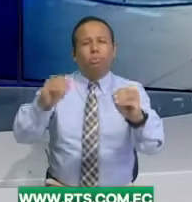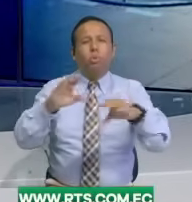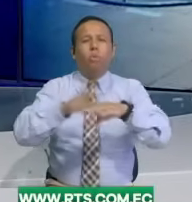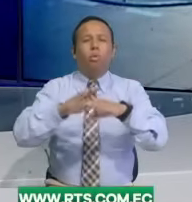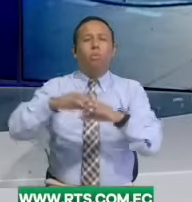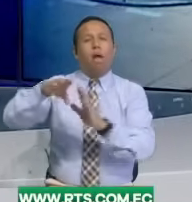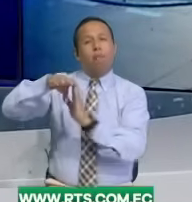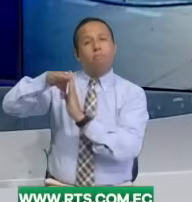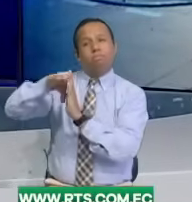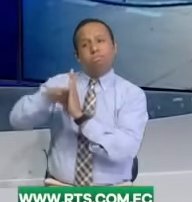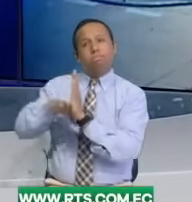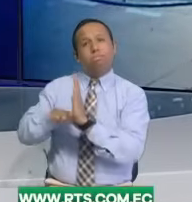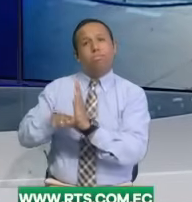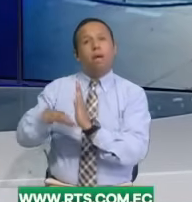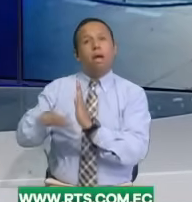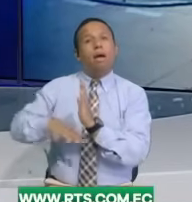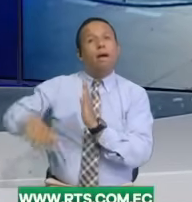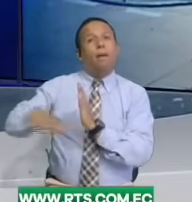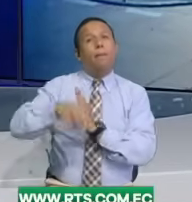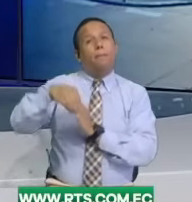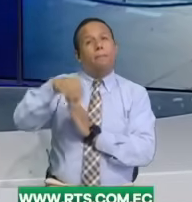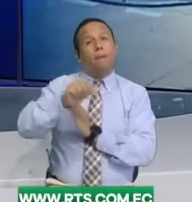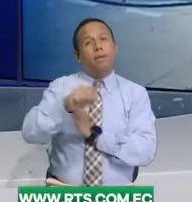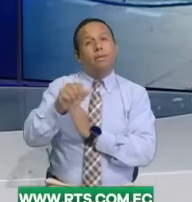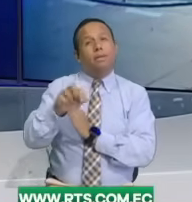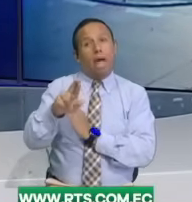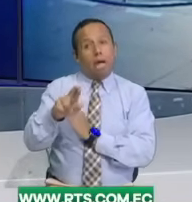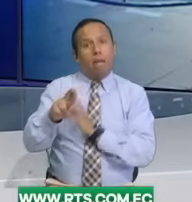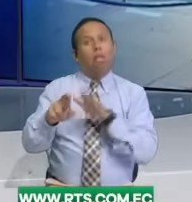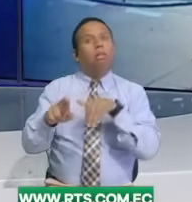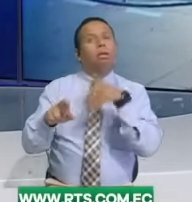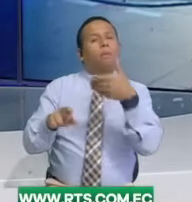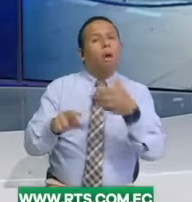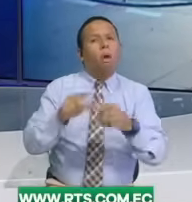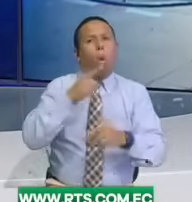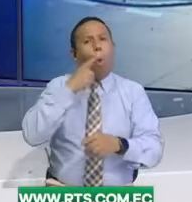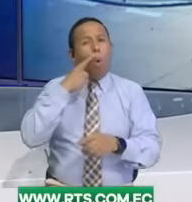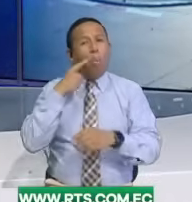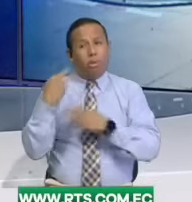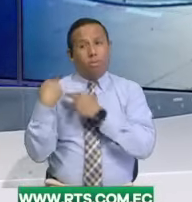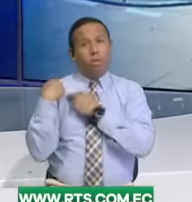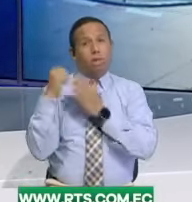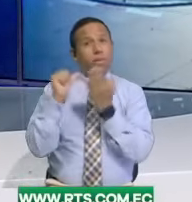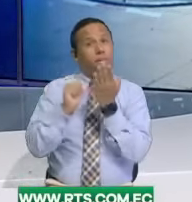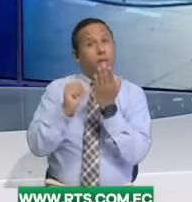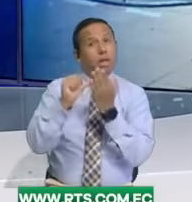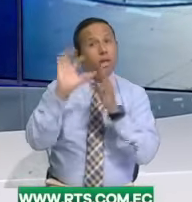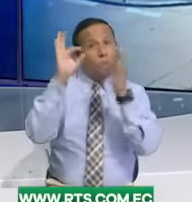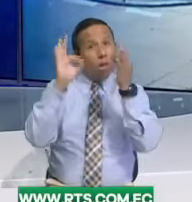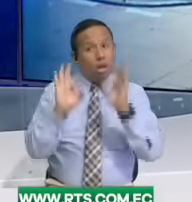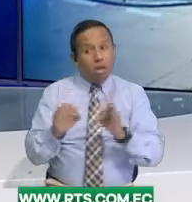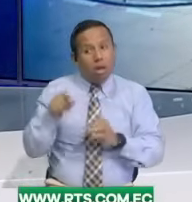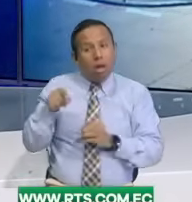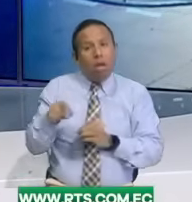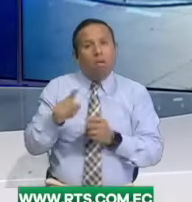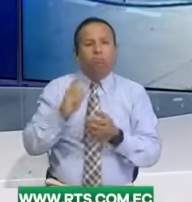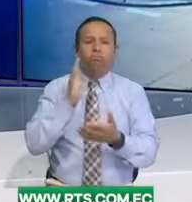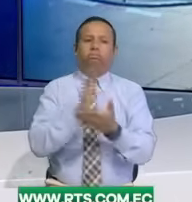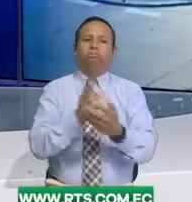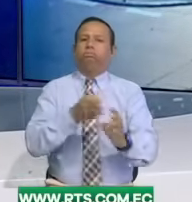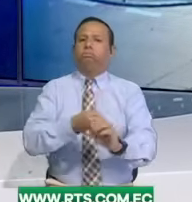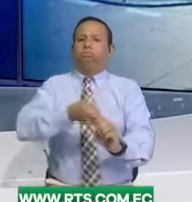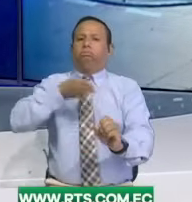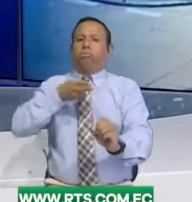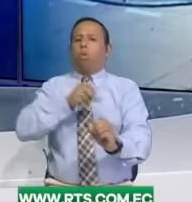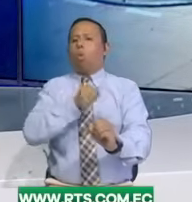Masar. Horas después de esta declaración, el ministro de Energía renunció a esta cartera de Estado y fue reemplazado